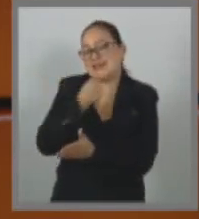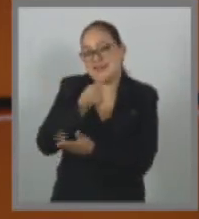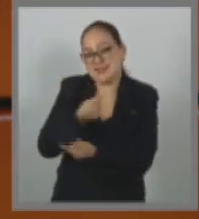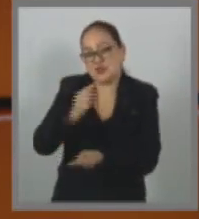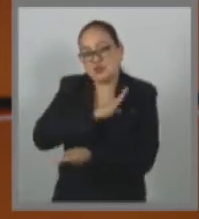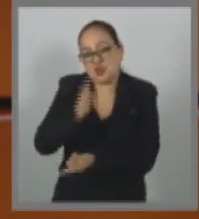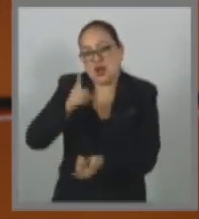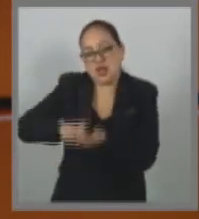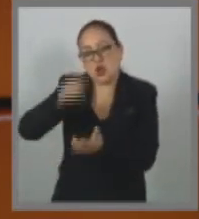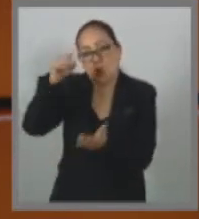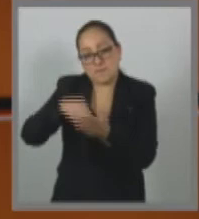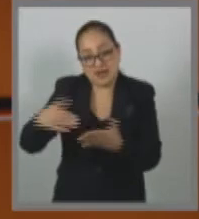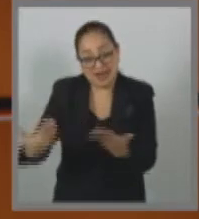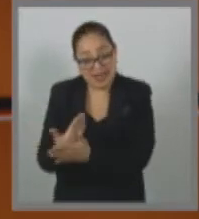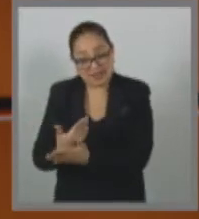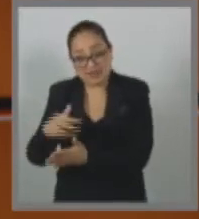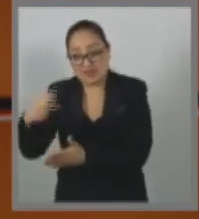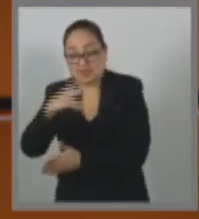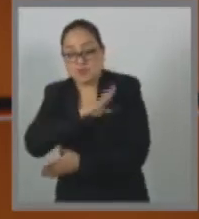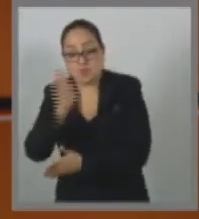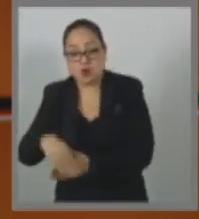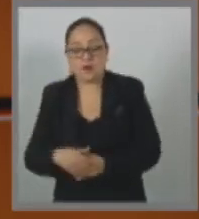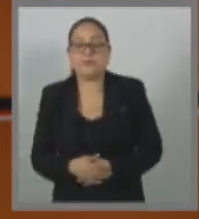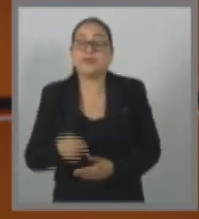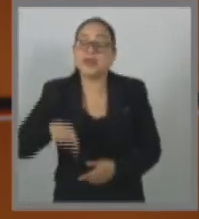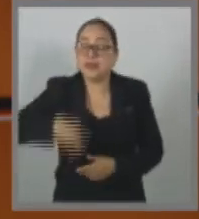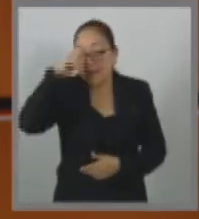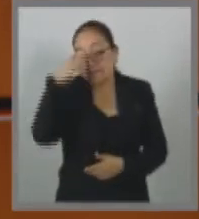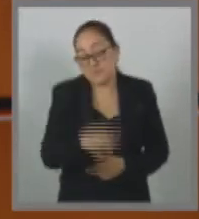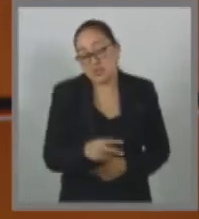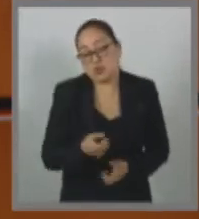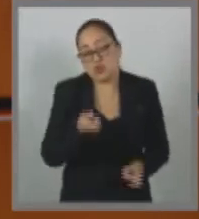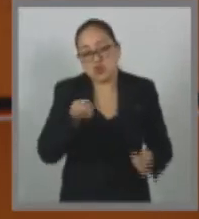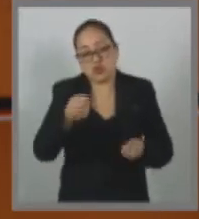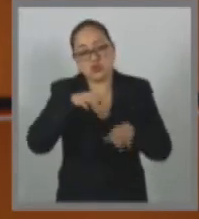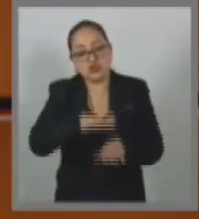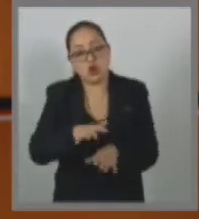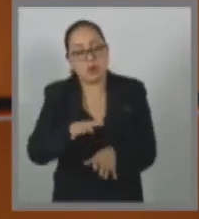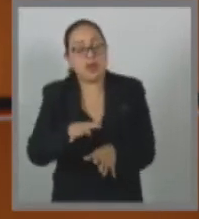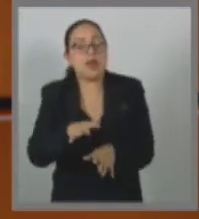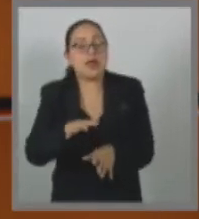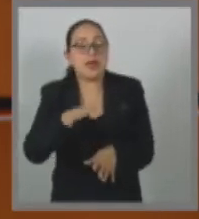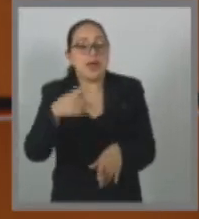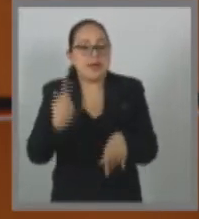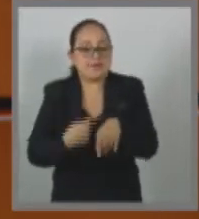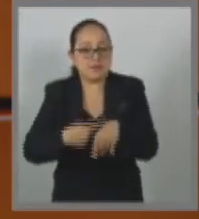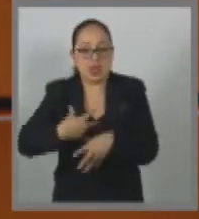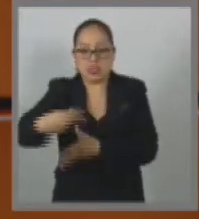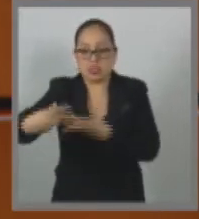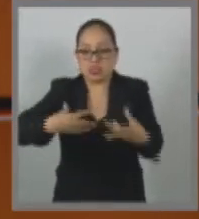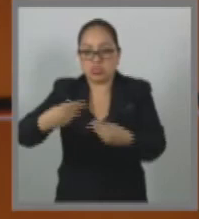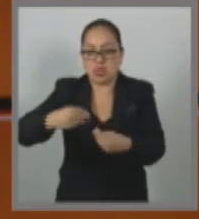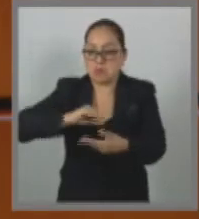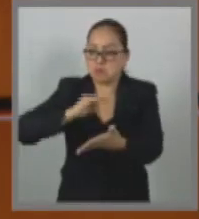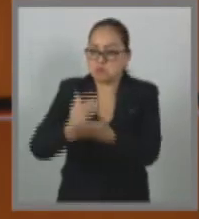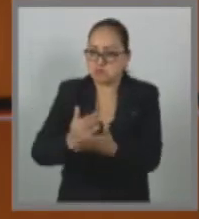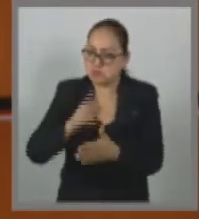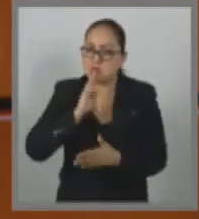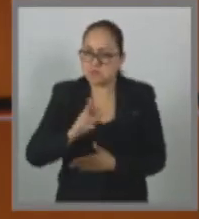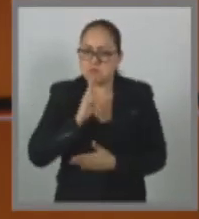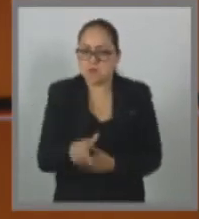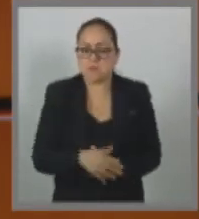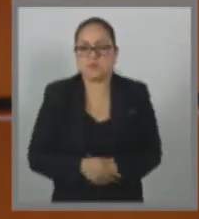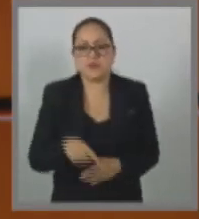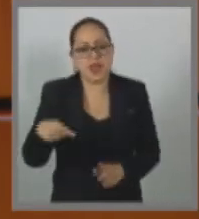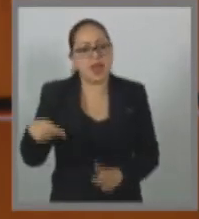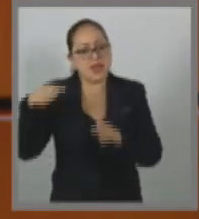Además, mejoró el control que tenemos en México sobre las enfermedades transmisibles. No obstante, hoy el país enfrenta un